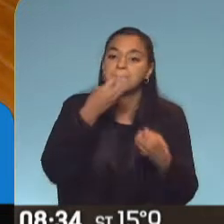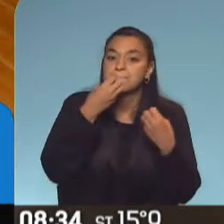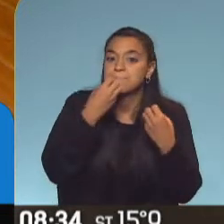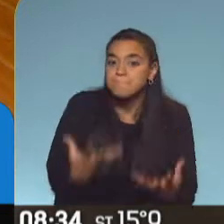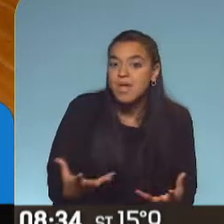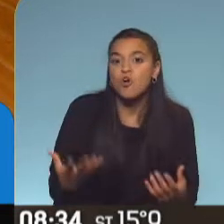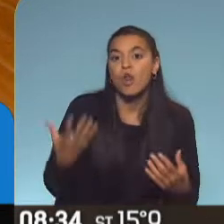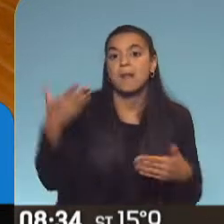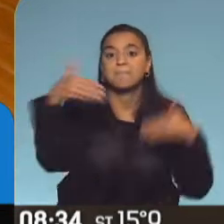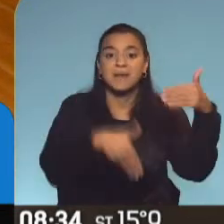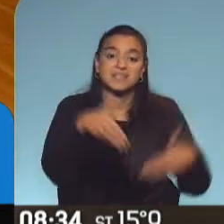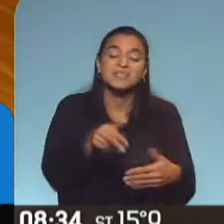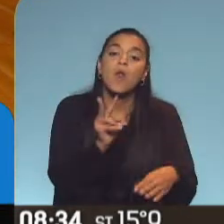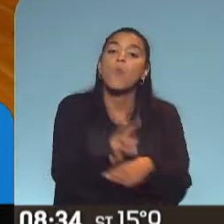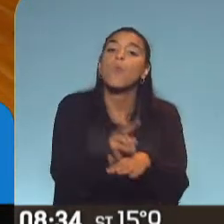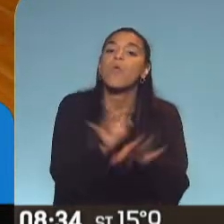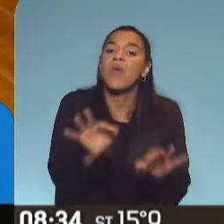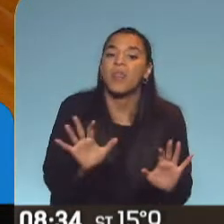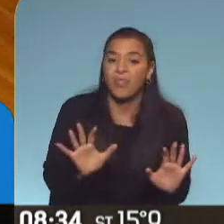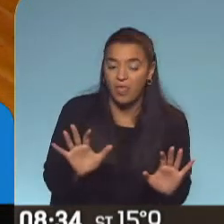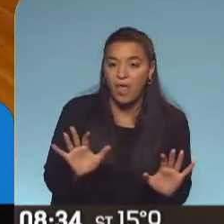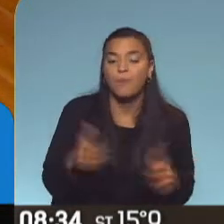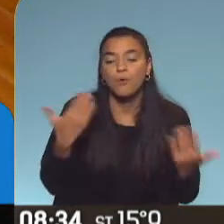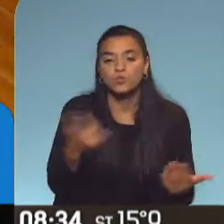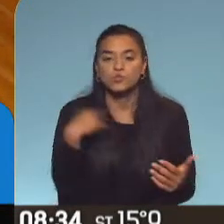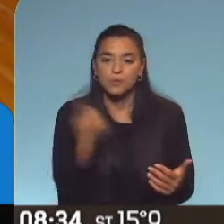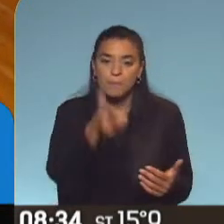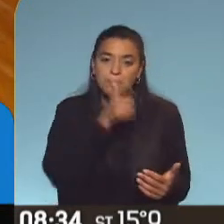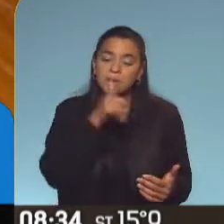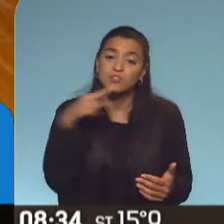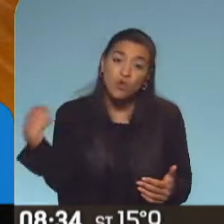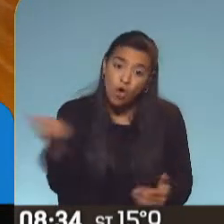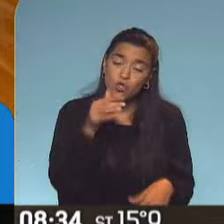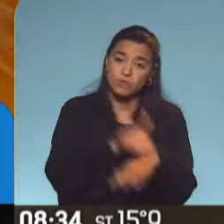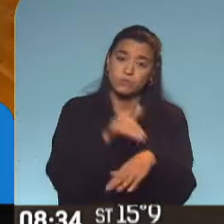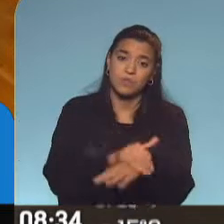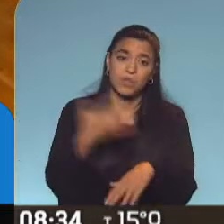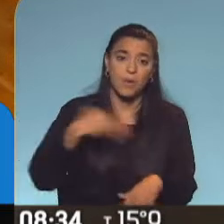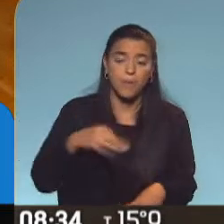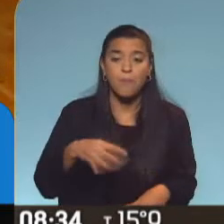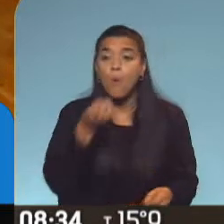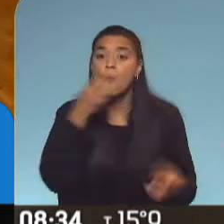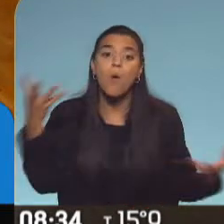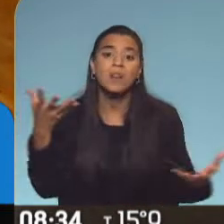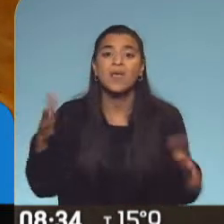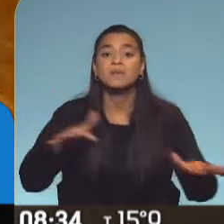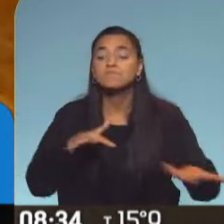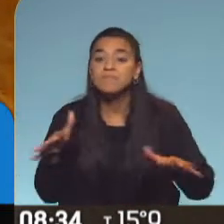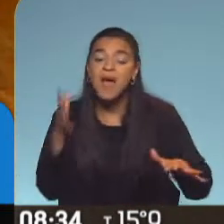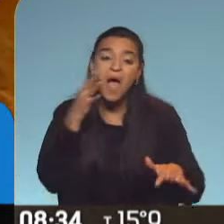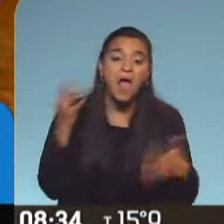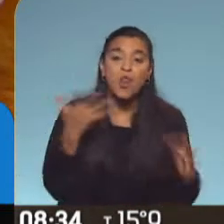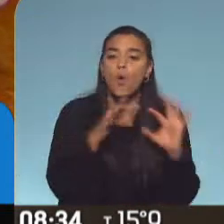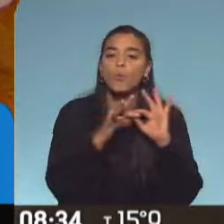ser la presencialidad cuidada en la escuela. Por eso creo que todos tenemos que ser muy responsables. Cualquier iniciativa que se